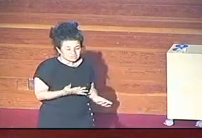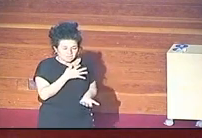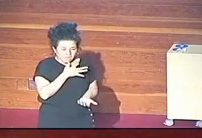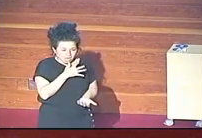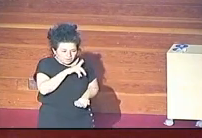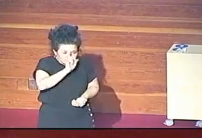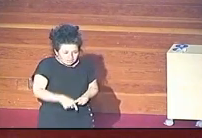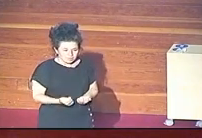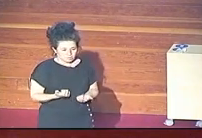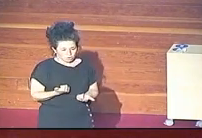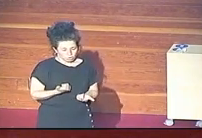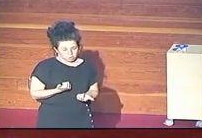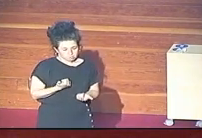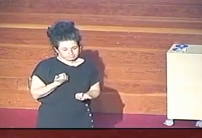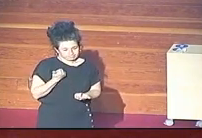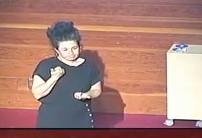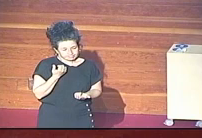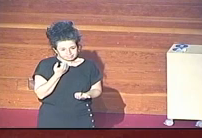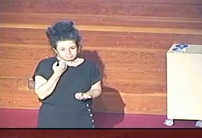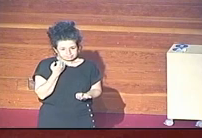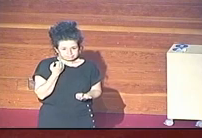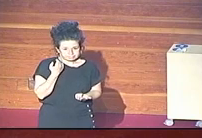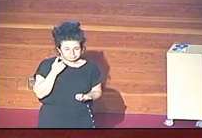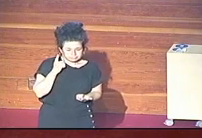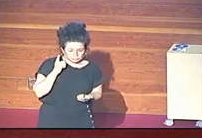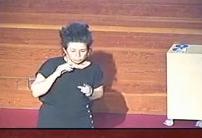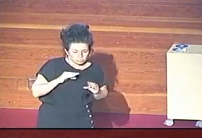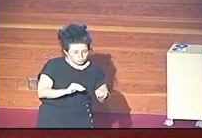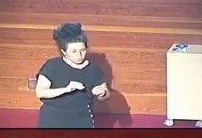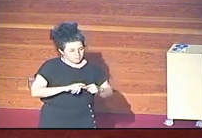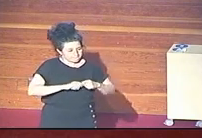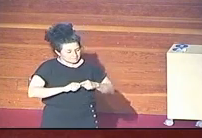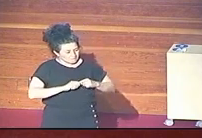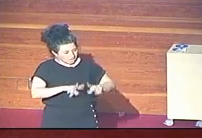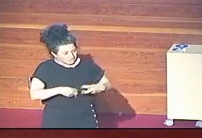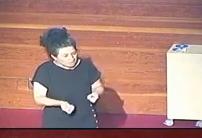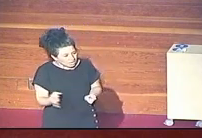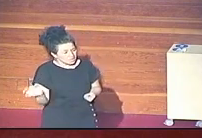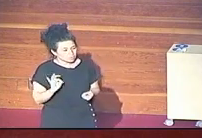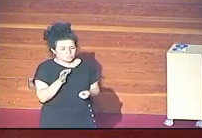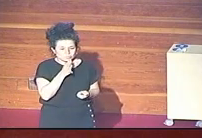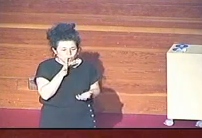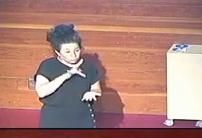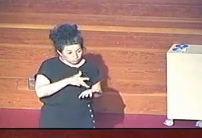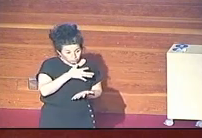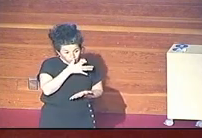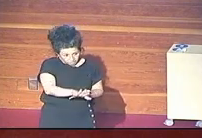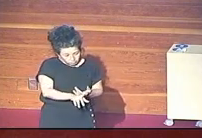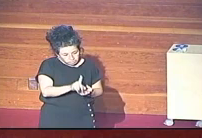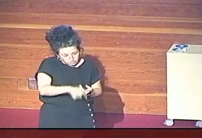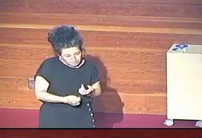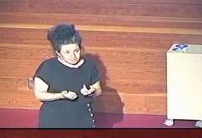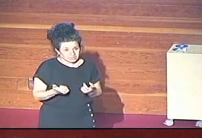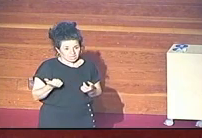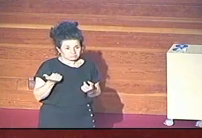vuelta de tuerca no y están bien porque utilizan materiales reciclados o bien porque bueno pues se están denunciando también ese deterioro